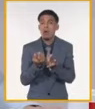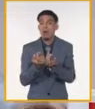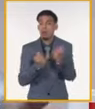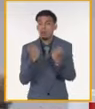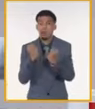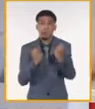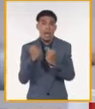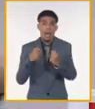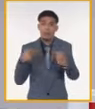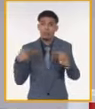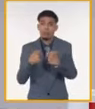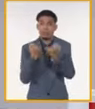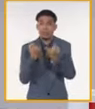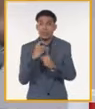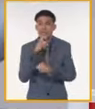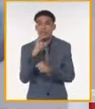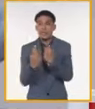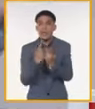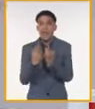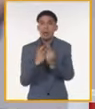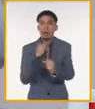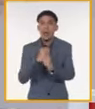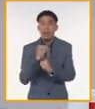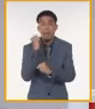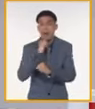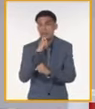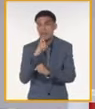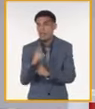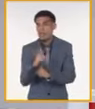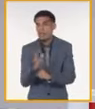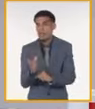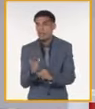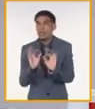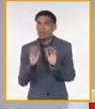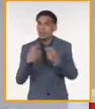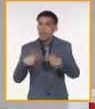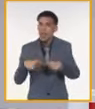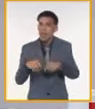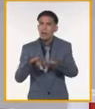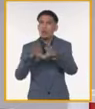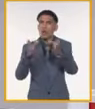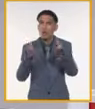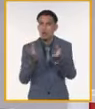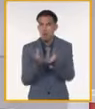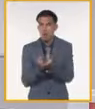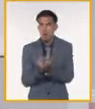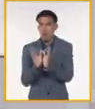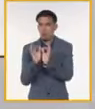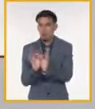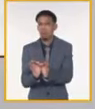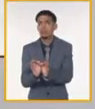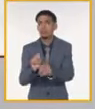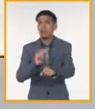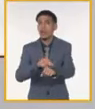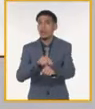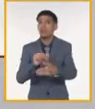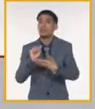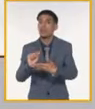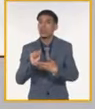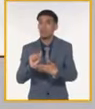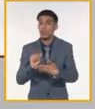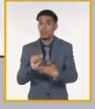trabajar más de pronto le pasa algo tiene que tiene que tener refrendado todo ese todo ese todo ese tiempo de servicio y